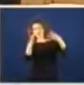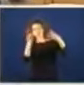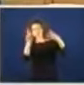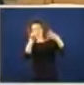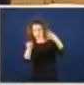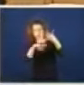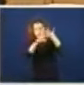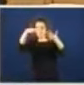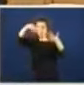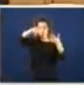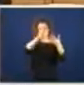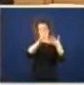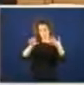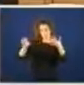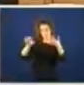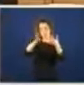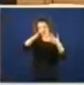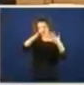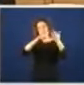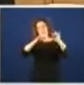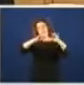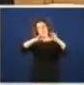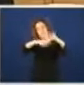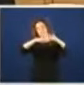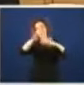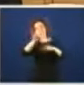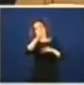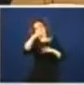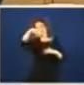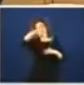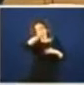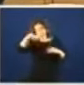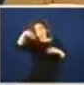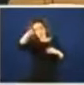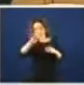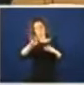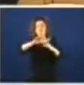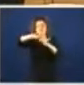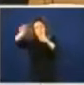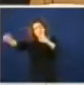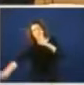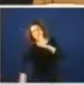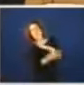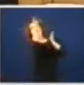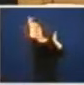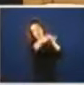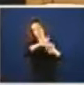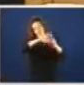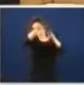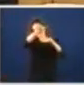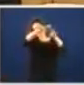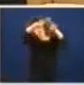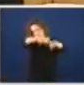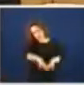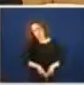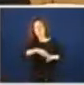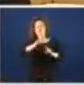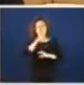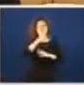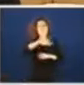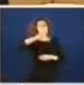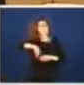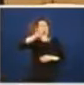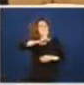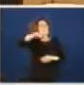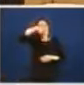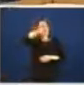A Begondo E Vilasantar Imputados por presuntos delitos Relacionados coa corrupción O alcalde de Barbadás Investigado